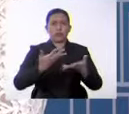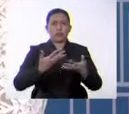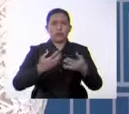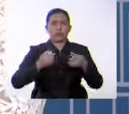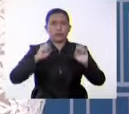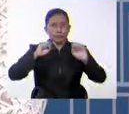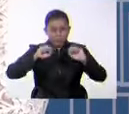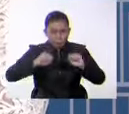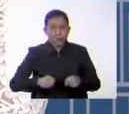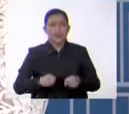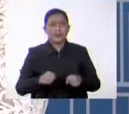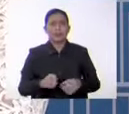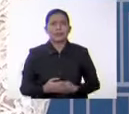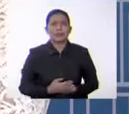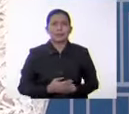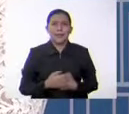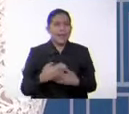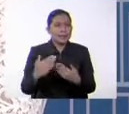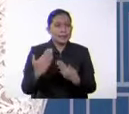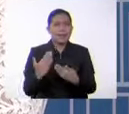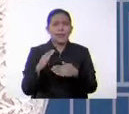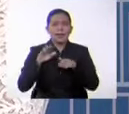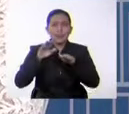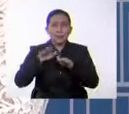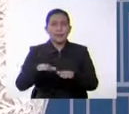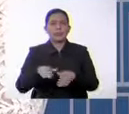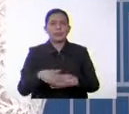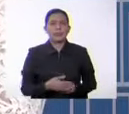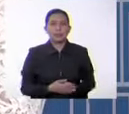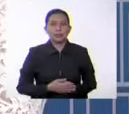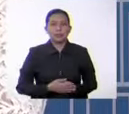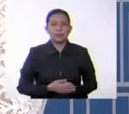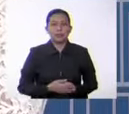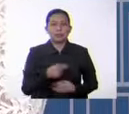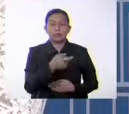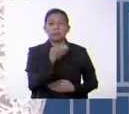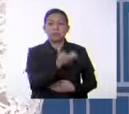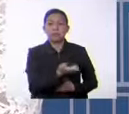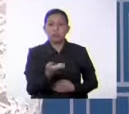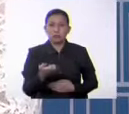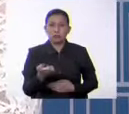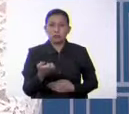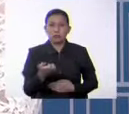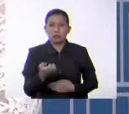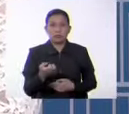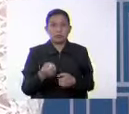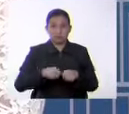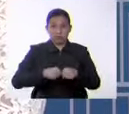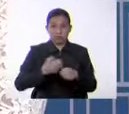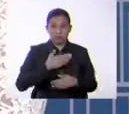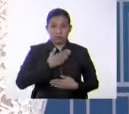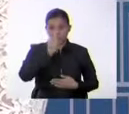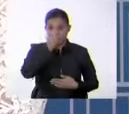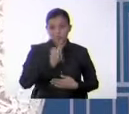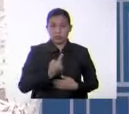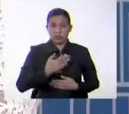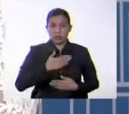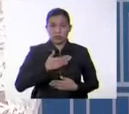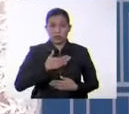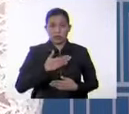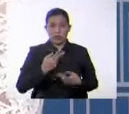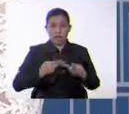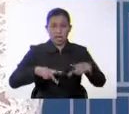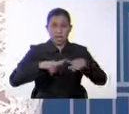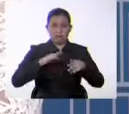exigir el respeto a las libertades y a los elementos que pueden dañar la integridad del ser humano. Entonces, son